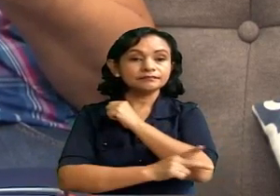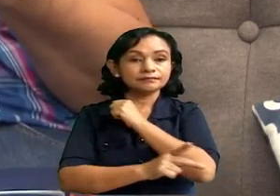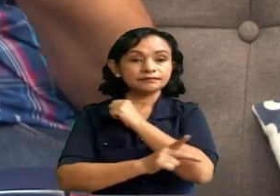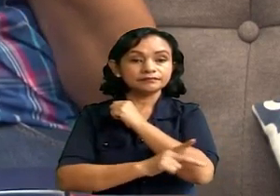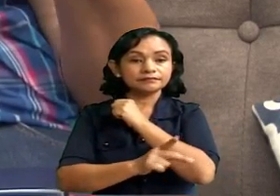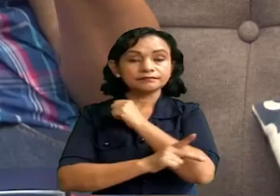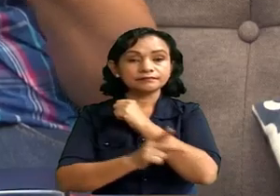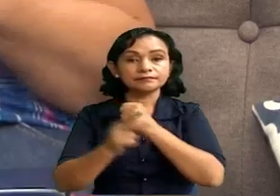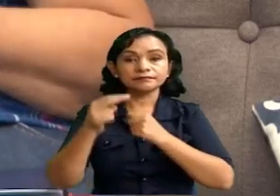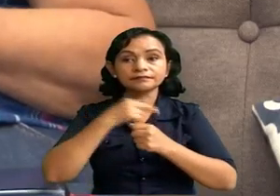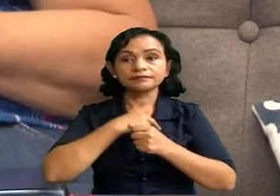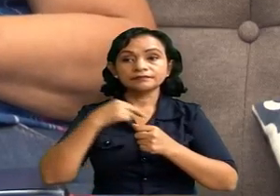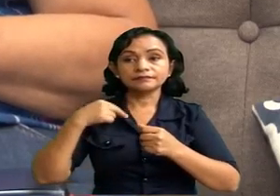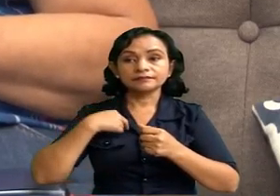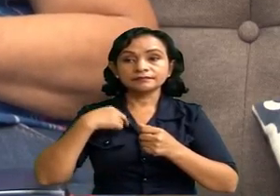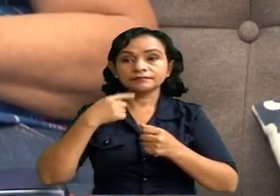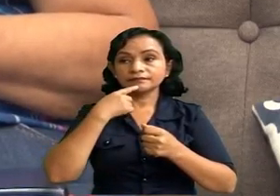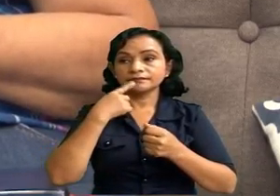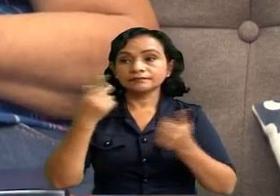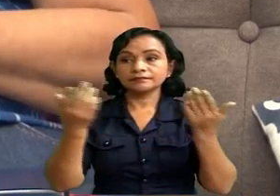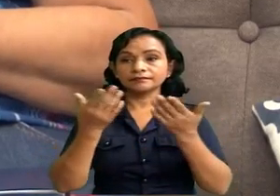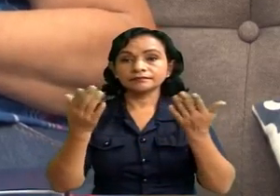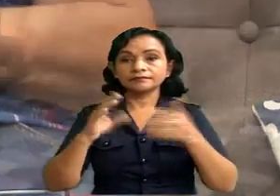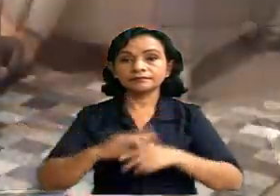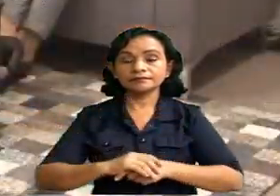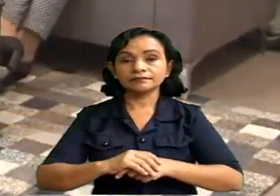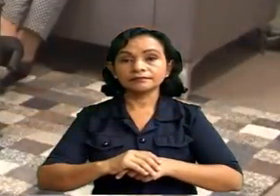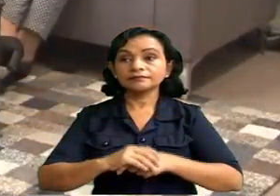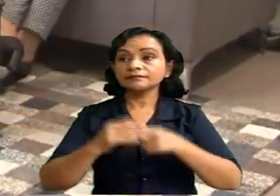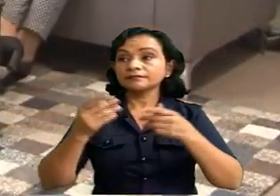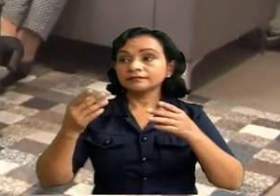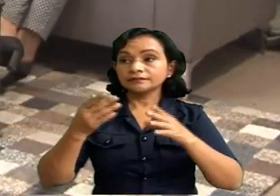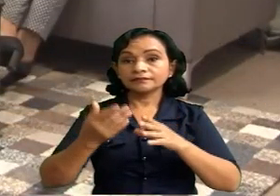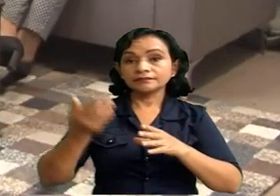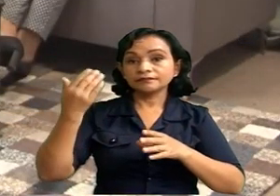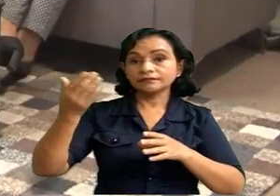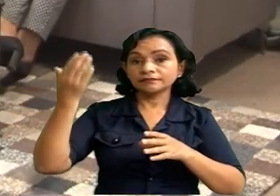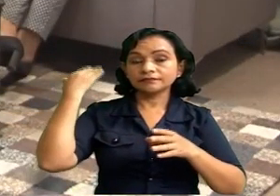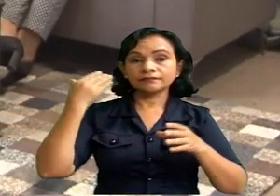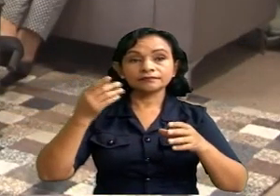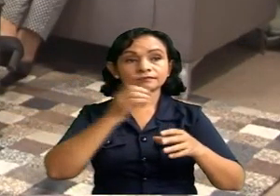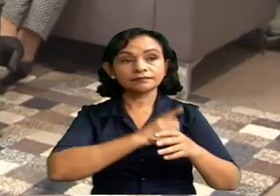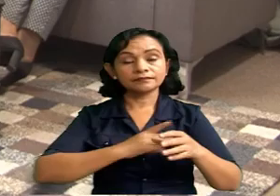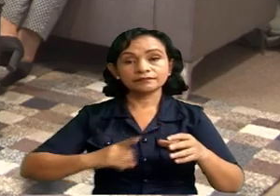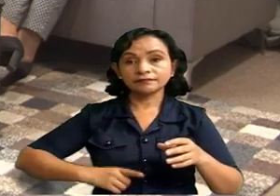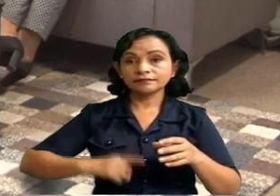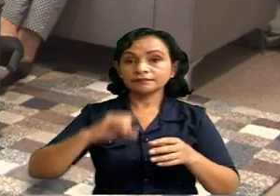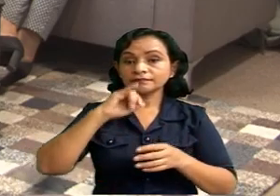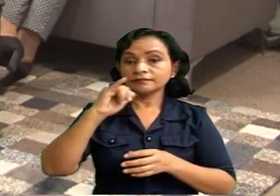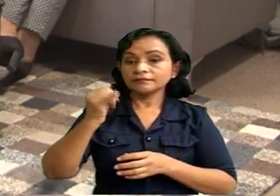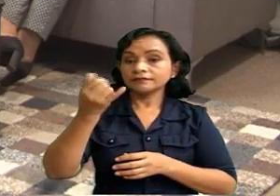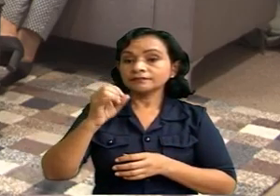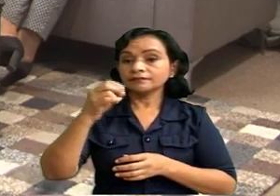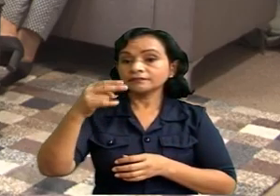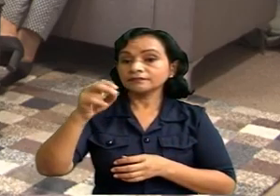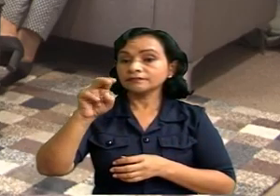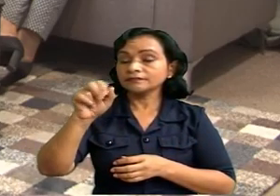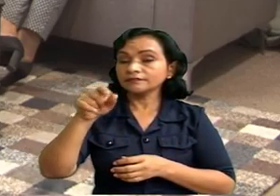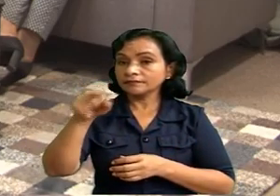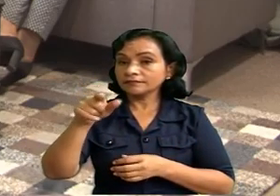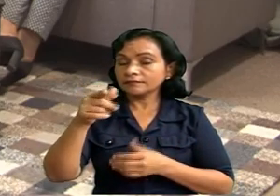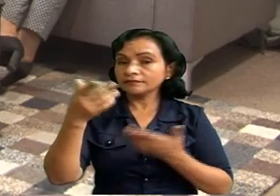decía Bolívar, la patria grande. Y es que precisamente una historia en común, diputada, precisamente de los pueblos latinoamericanos, pocas